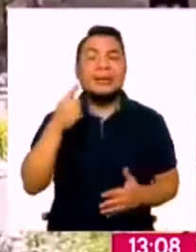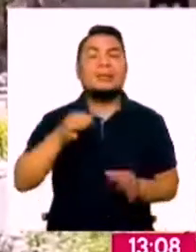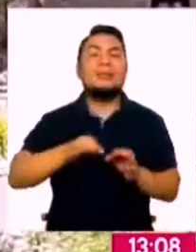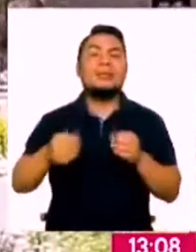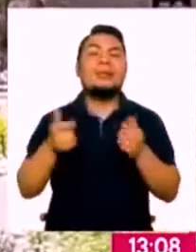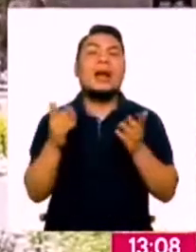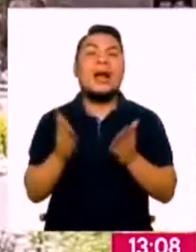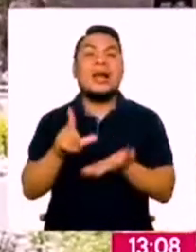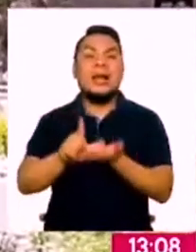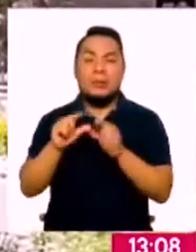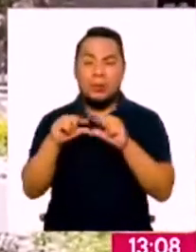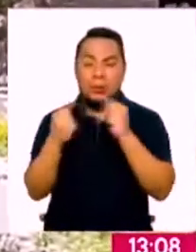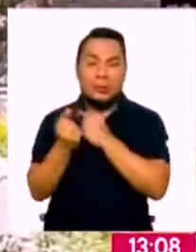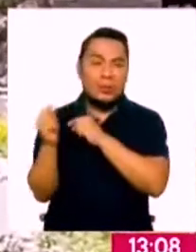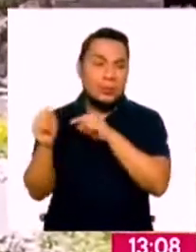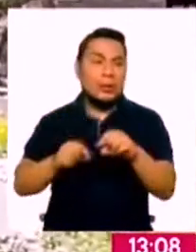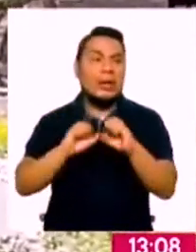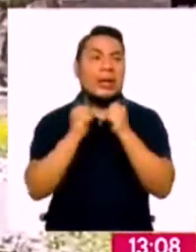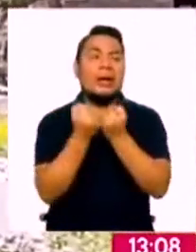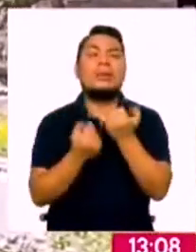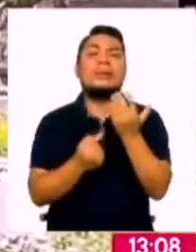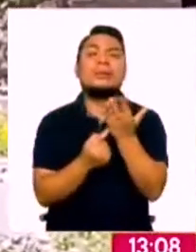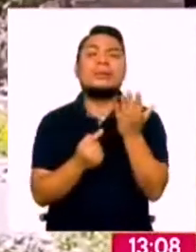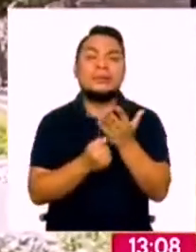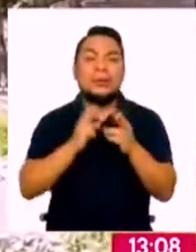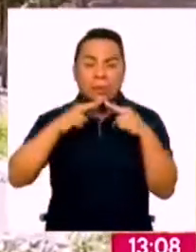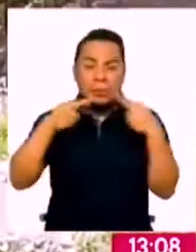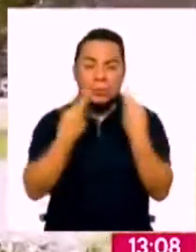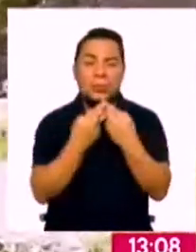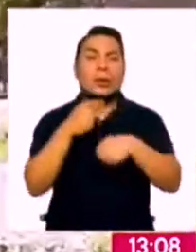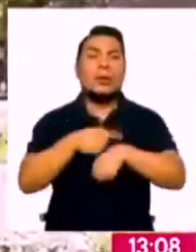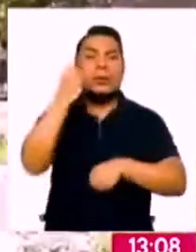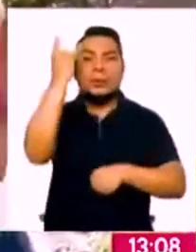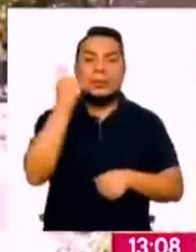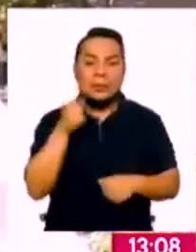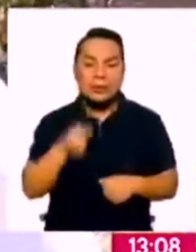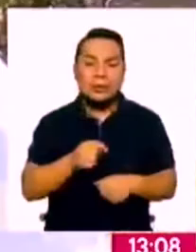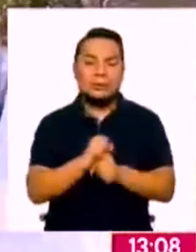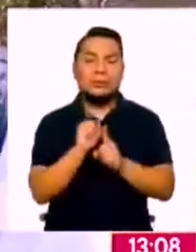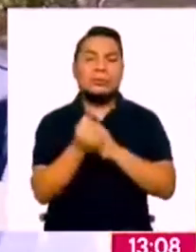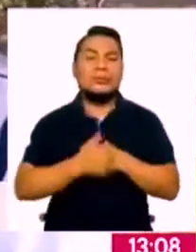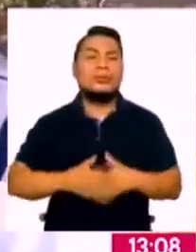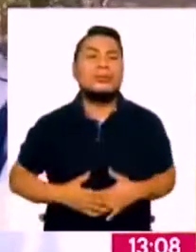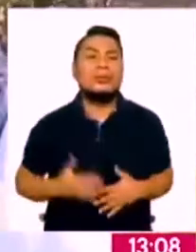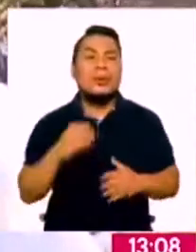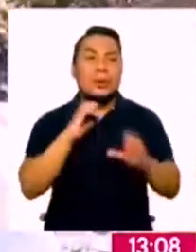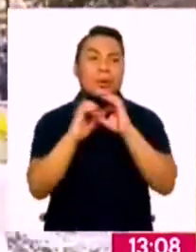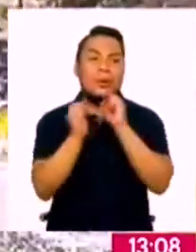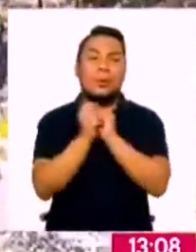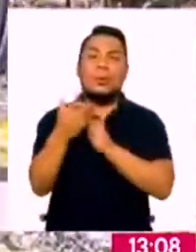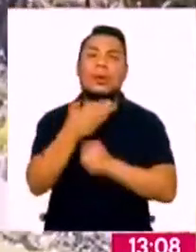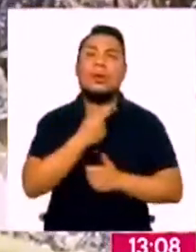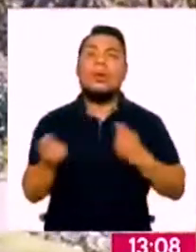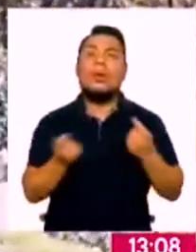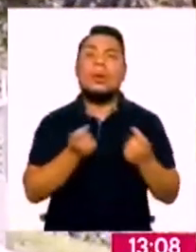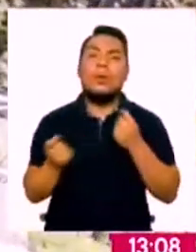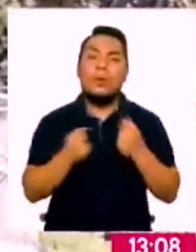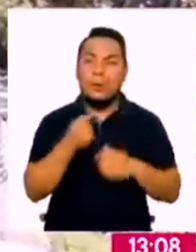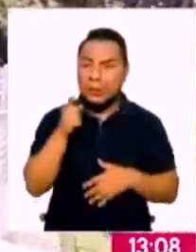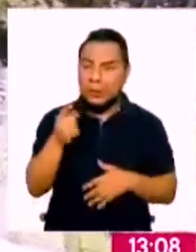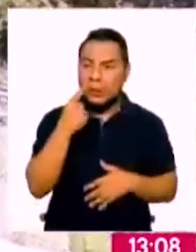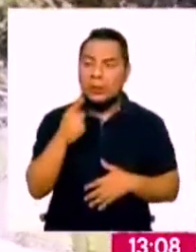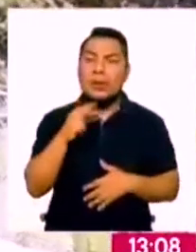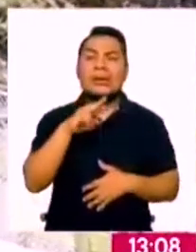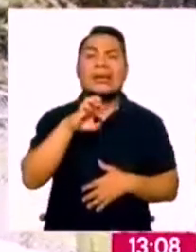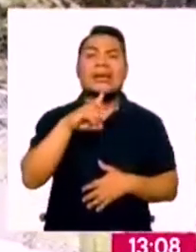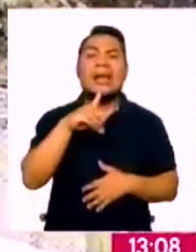que ya ha instalado un equipo técnico, una reunión de emergencia ante esta situación. Y para ello vamos a conversar con el gobernador de la región de Lima, el ingeniero